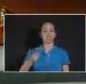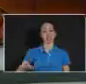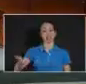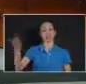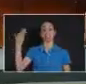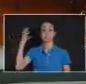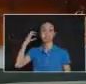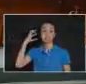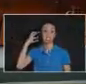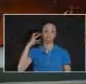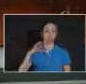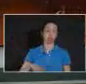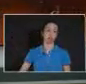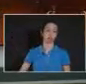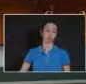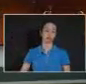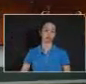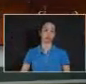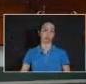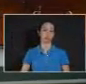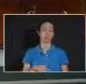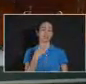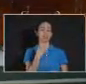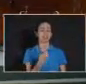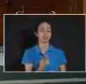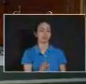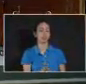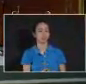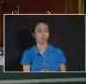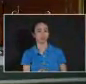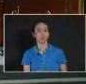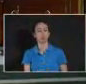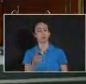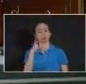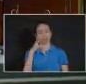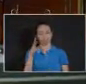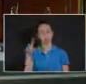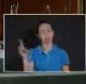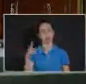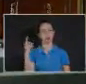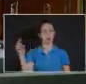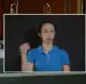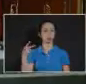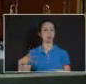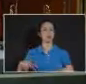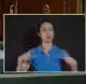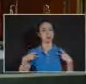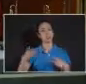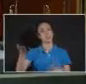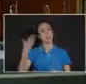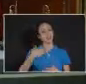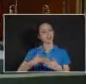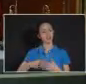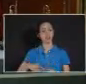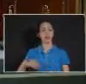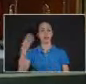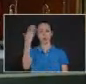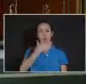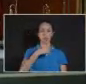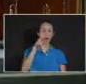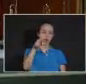Inicio, mira, te digo una cosa, viera las pensadas que yo tuve, culpa tuya.